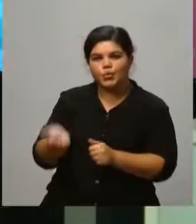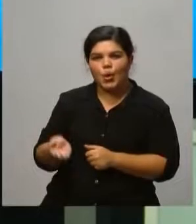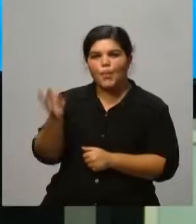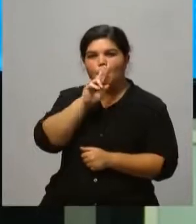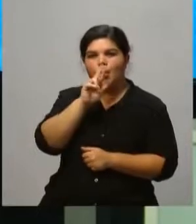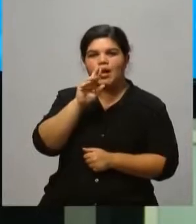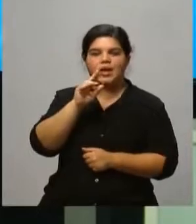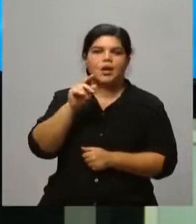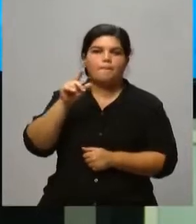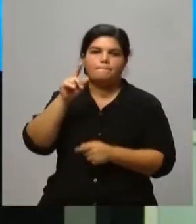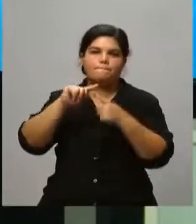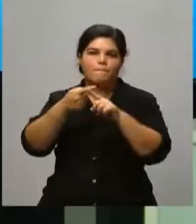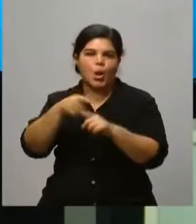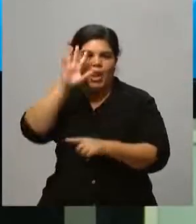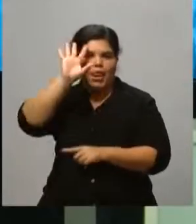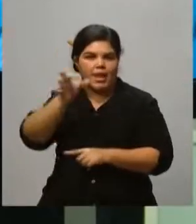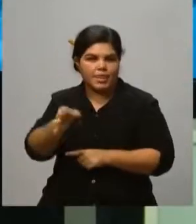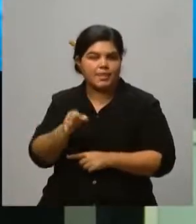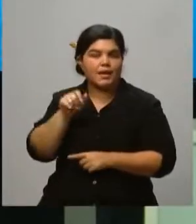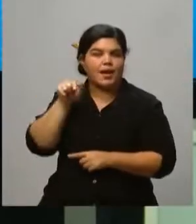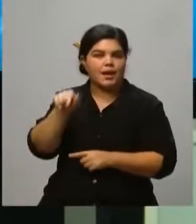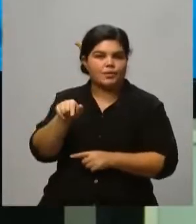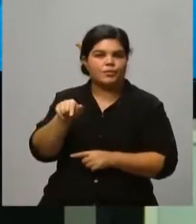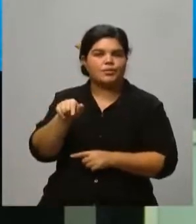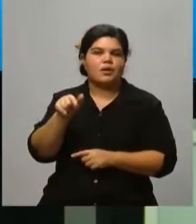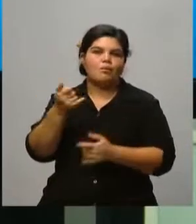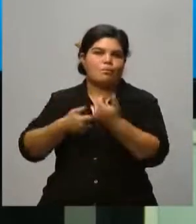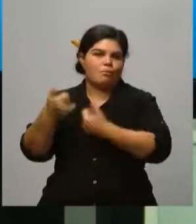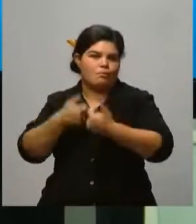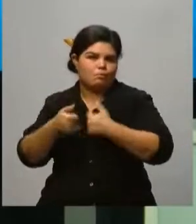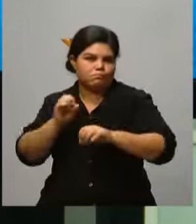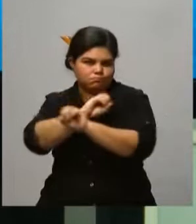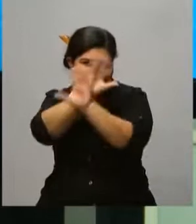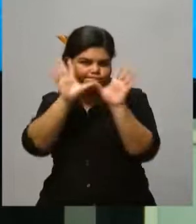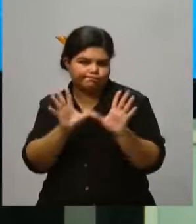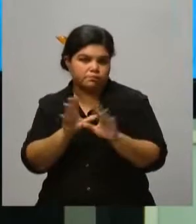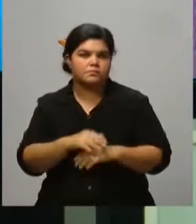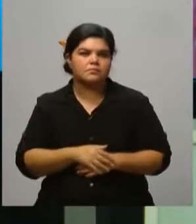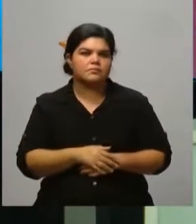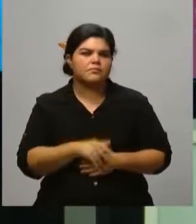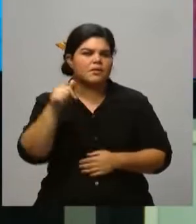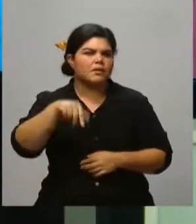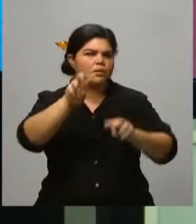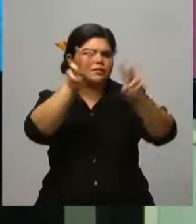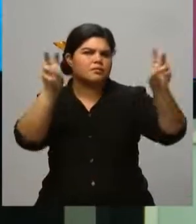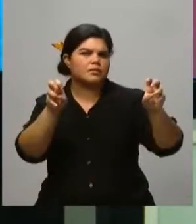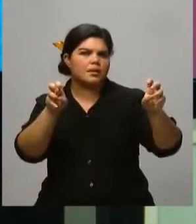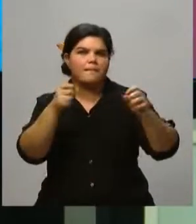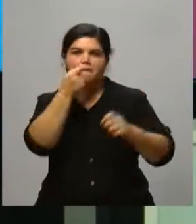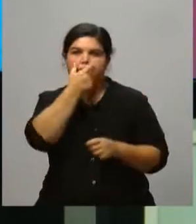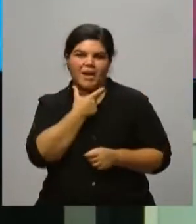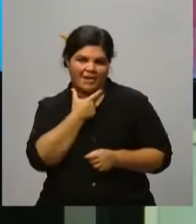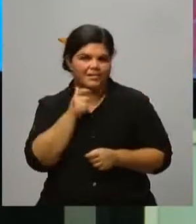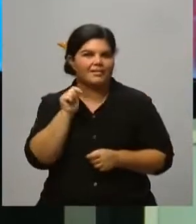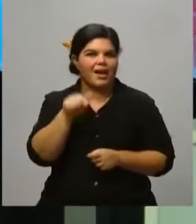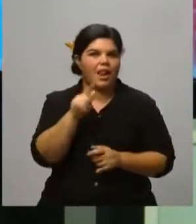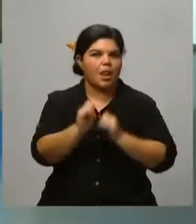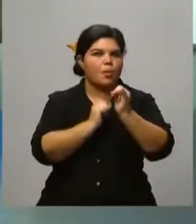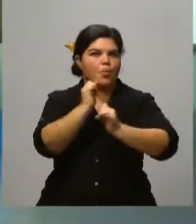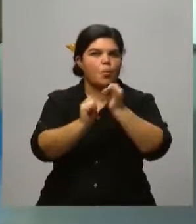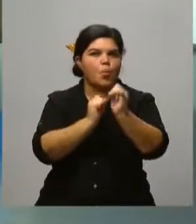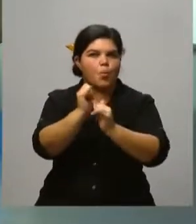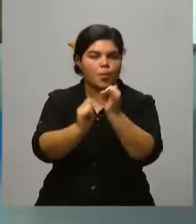una votación presidencial, también hay diferencias internas, ¿no? Obviamente, y la pregunta es quién va a ser la figura de esa oposición, más allá que uno entiende